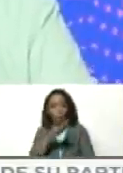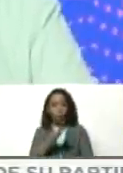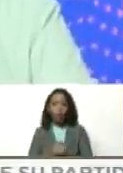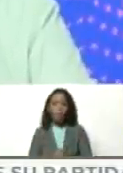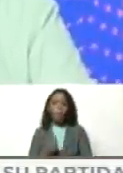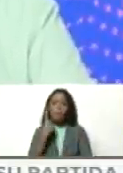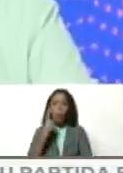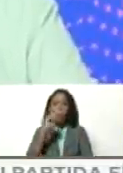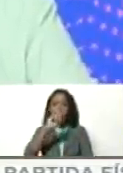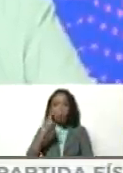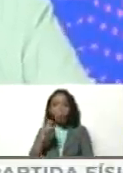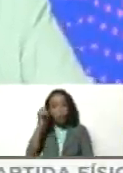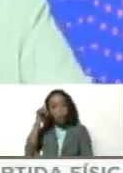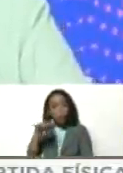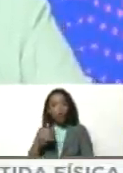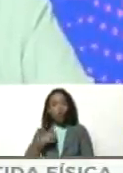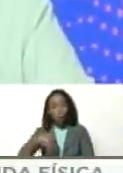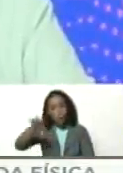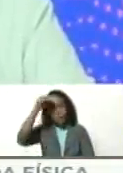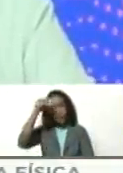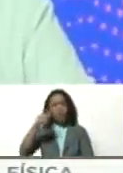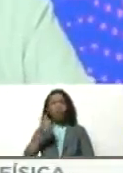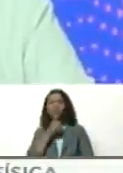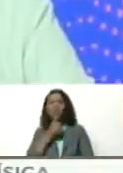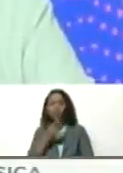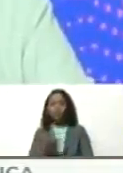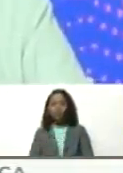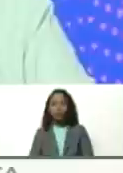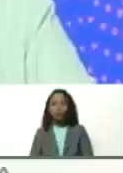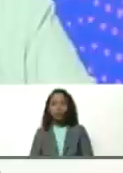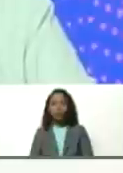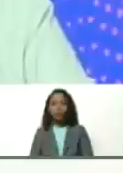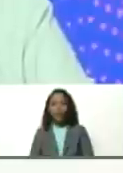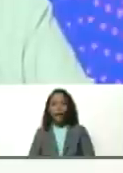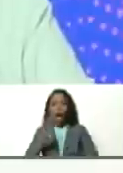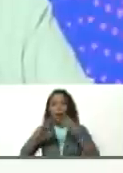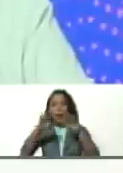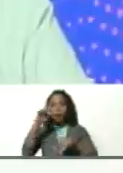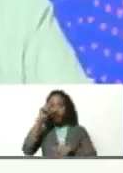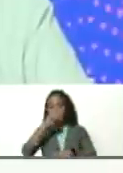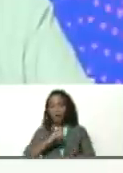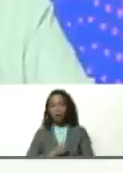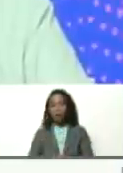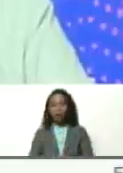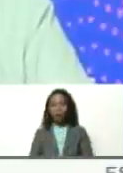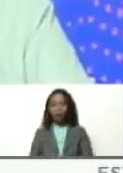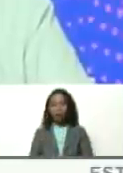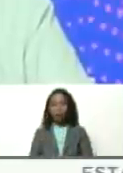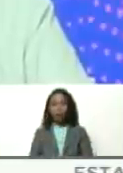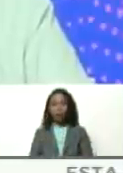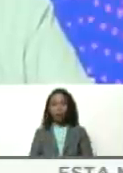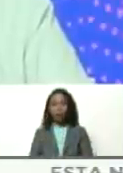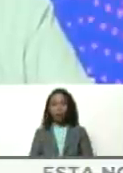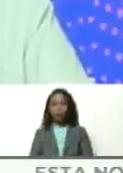consultárselo al pueblo. Eso yo lo aprendí, muchachos, a los 14 años.